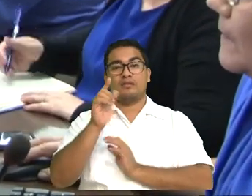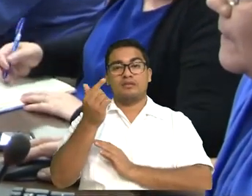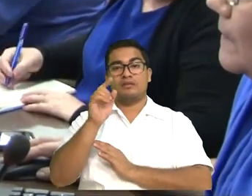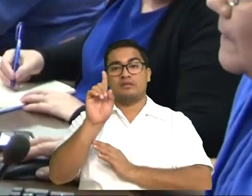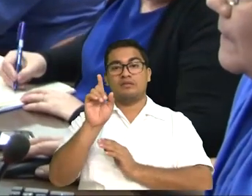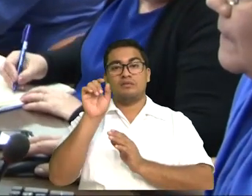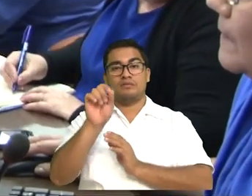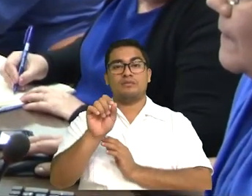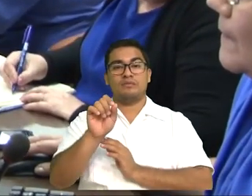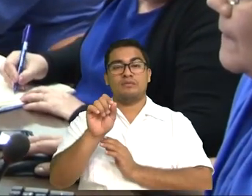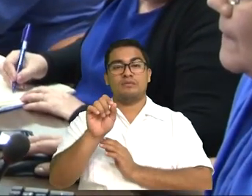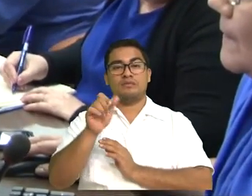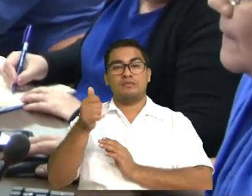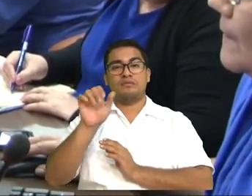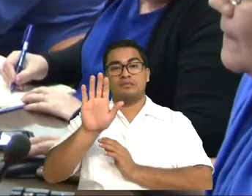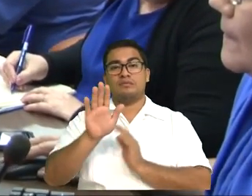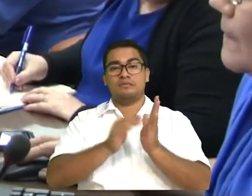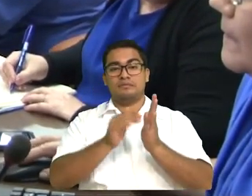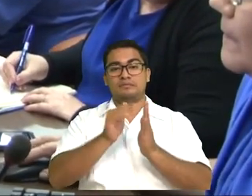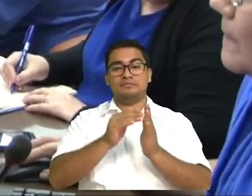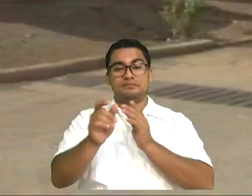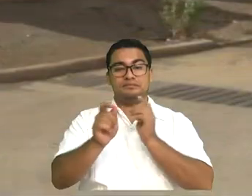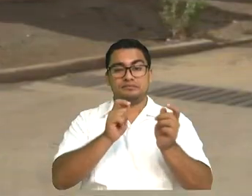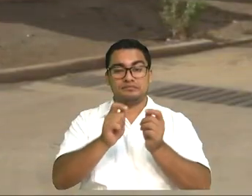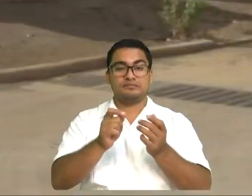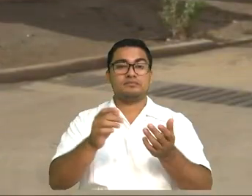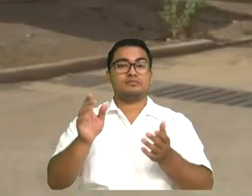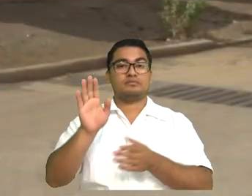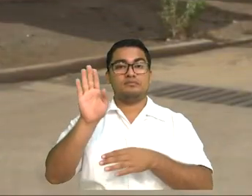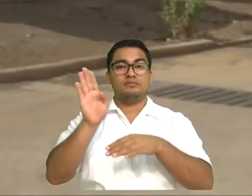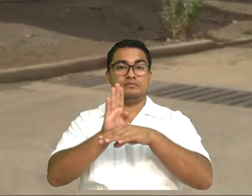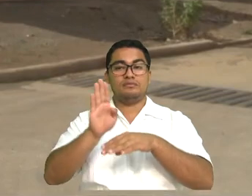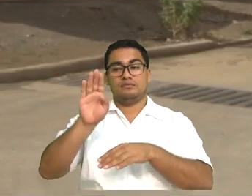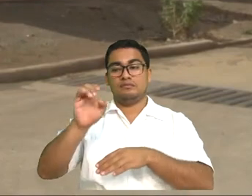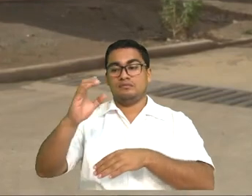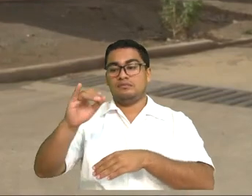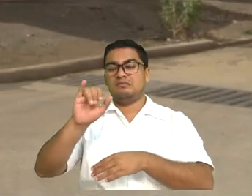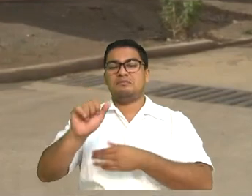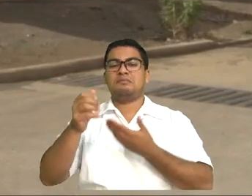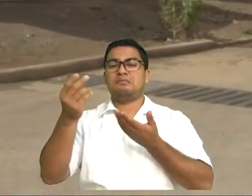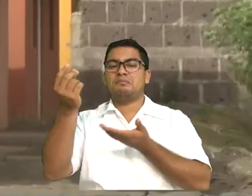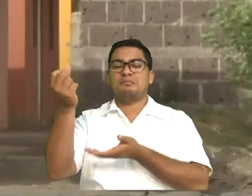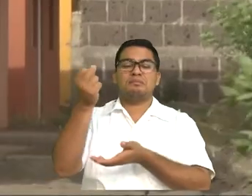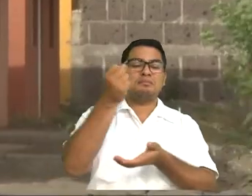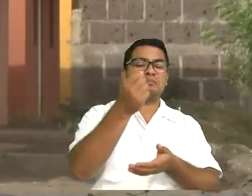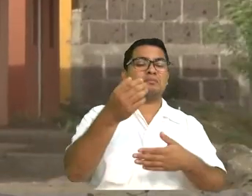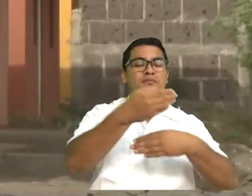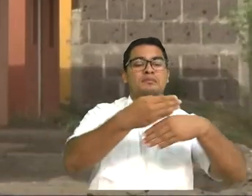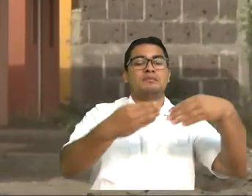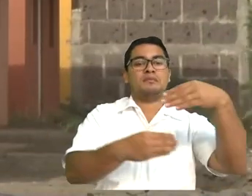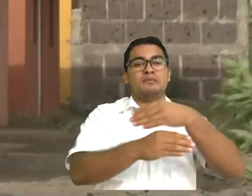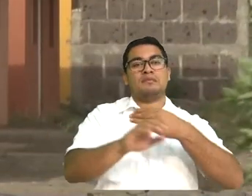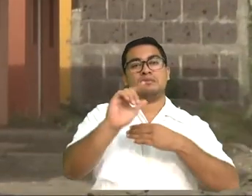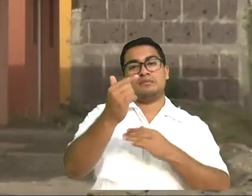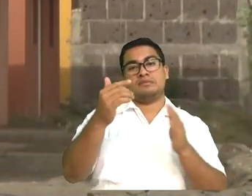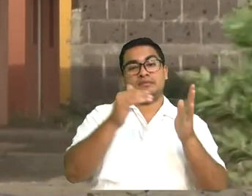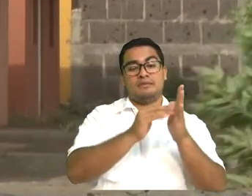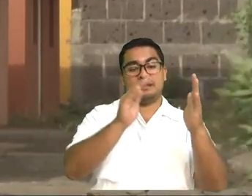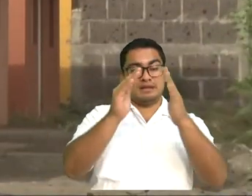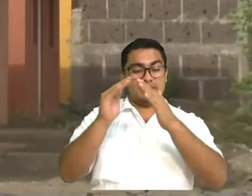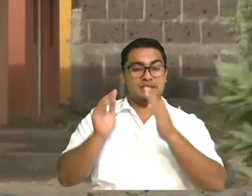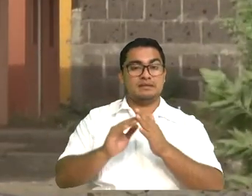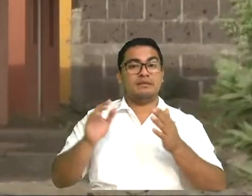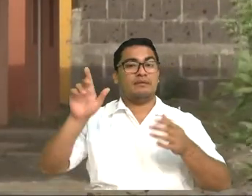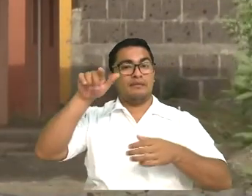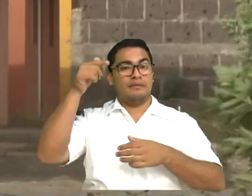millones de dólares por parte del BESIE y que servirá para la construcción de unas 7.000 viviendas de interés social demuestra la